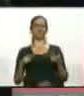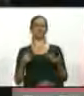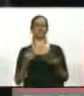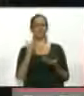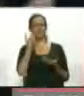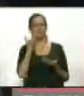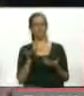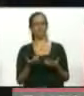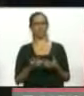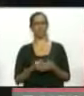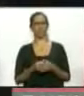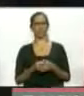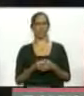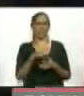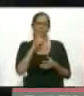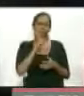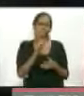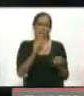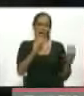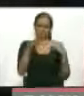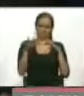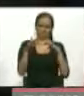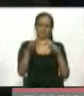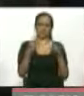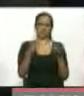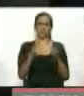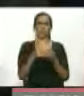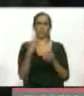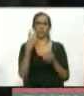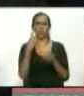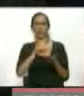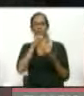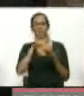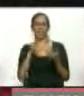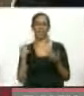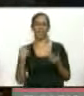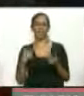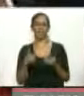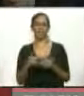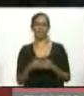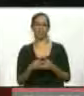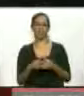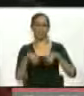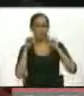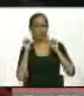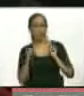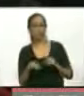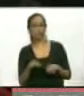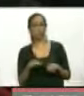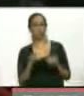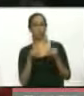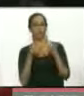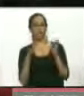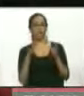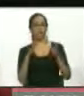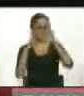que quedas mal ante la nacionalidad además renuncia cuando